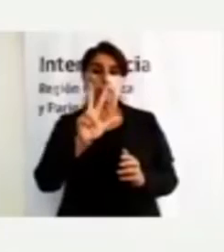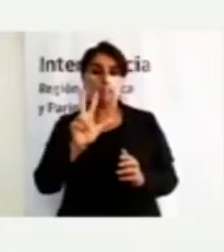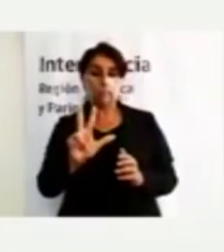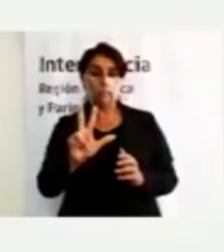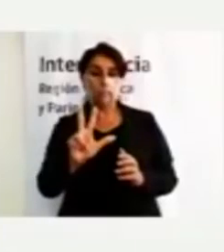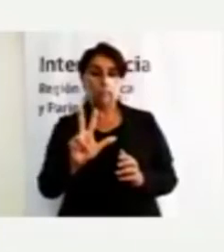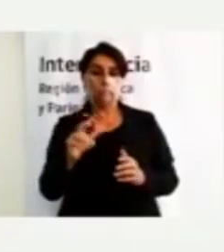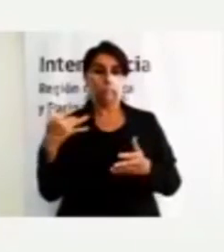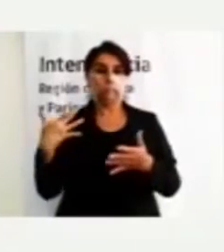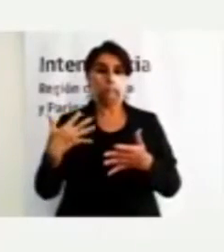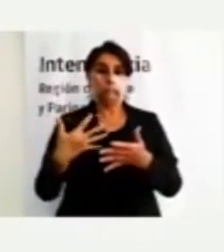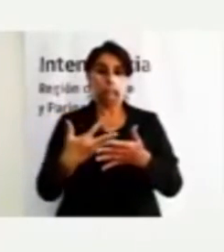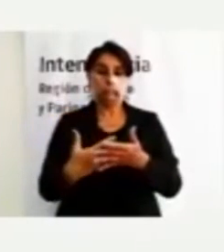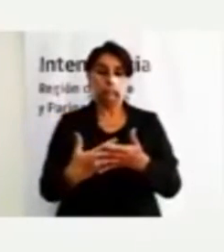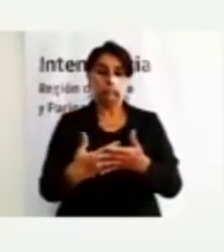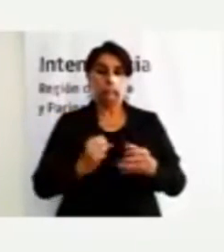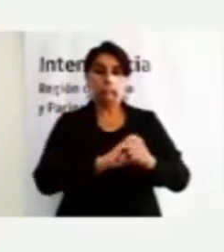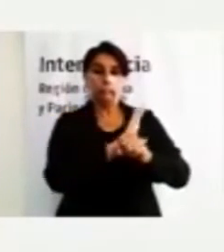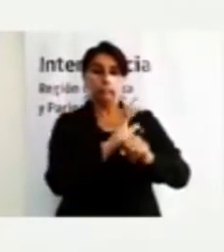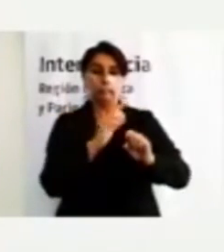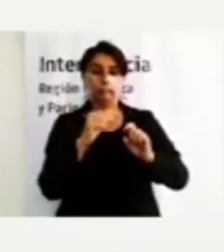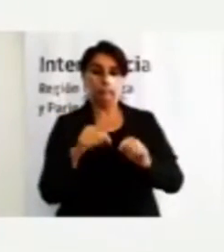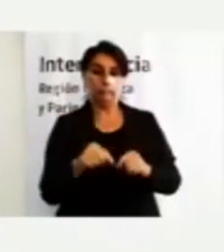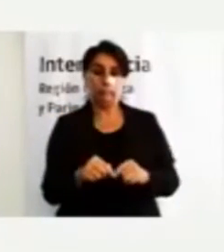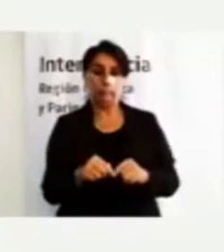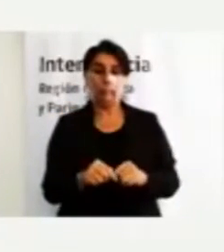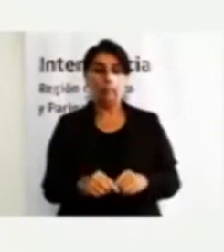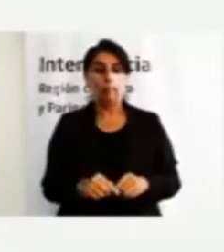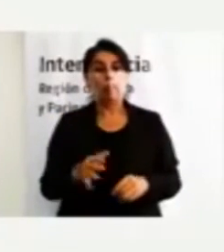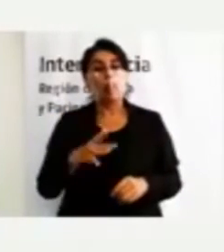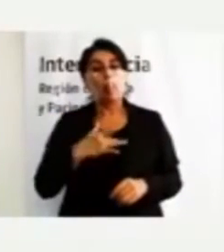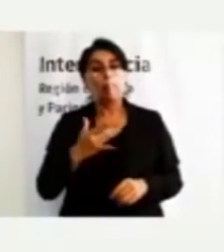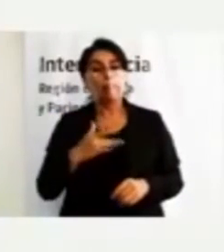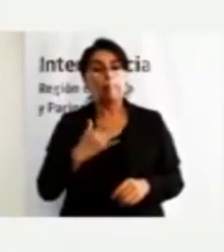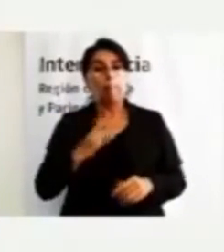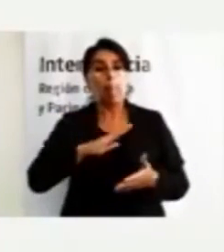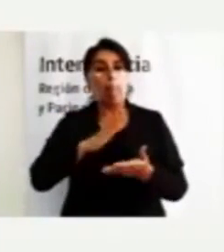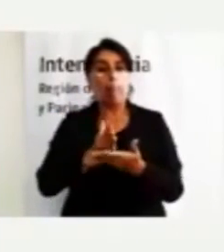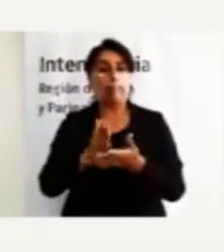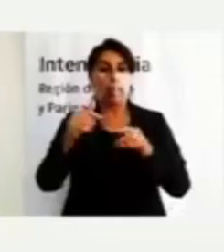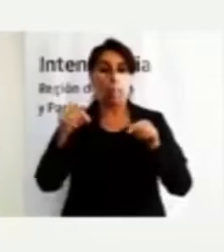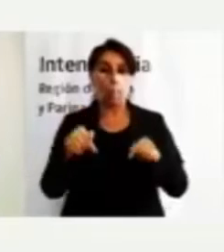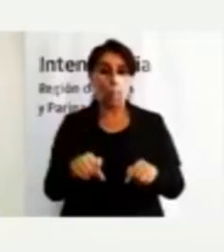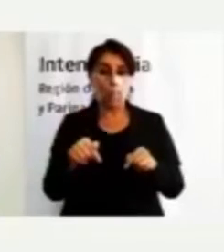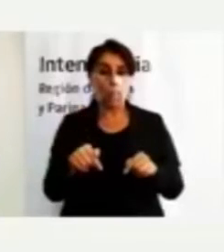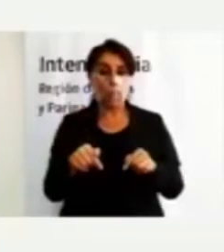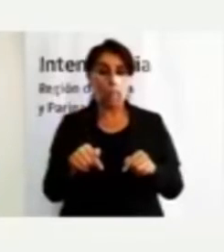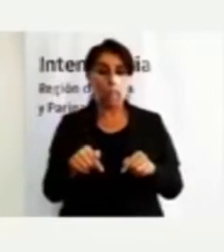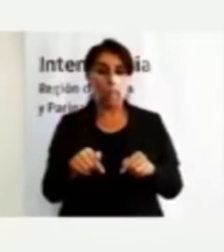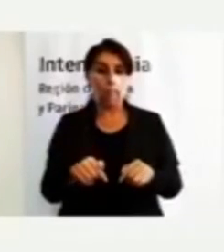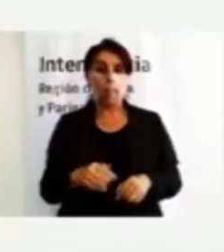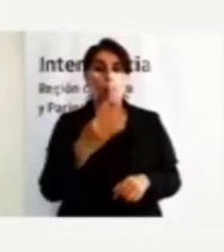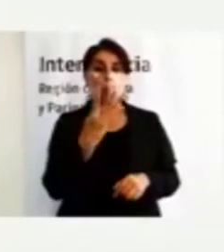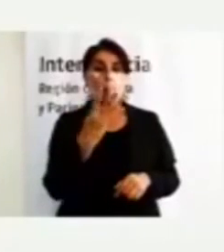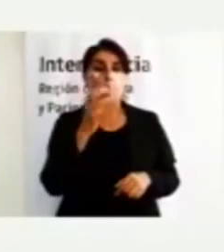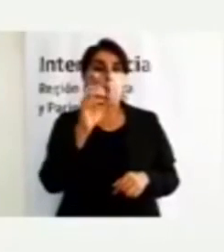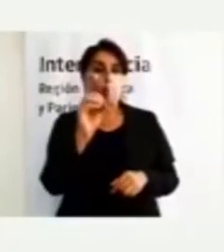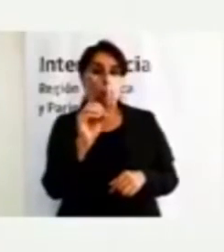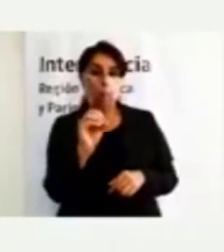casos acumulados a la fecha y hemos tenido que lamentar hasta este momento